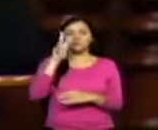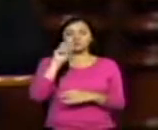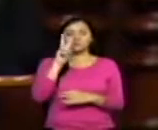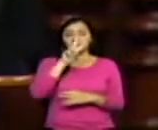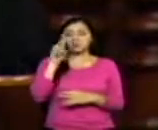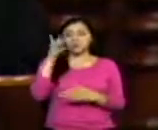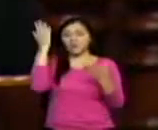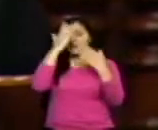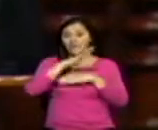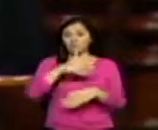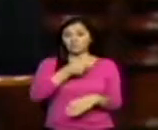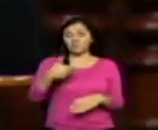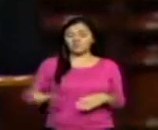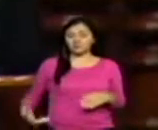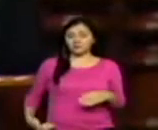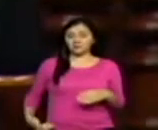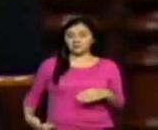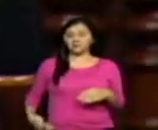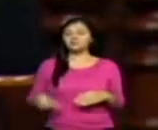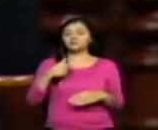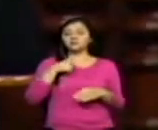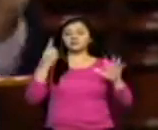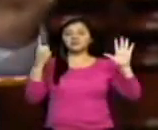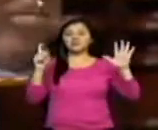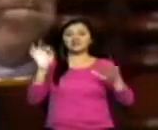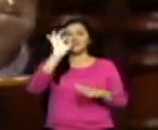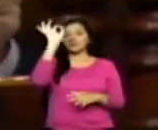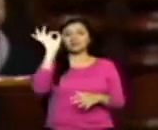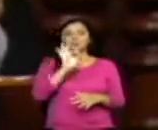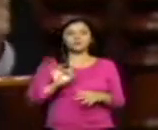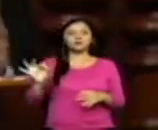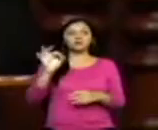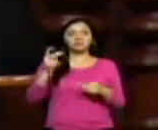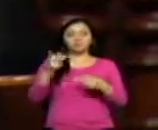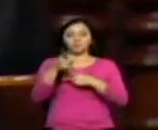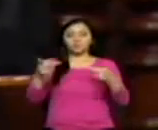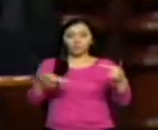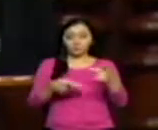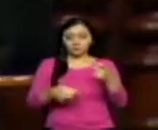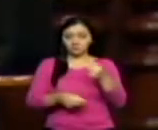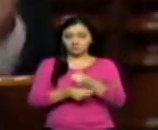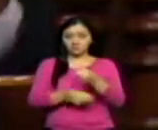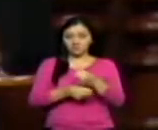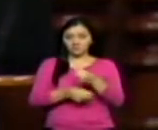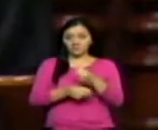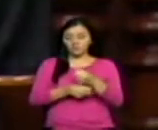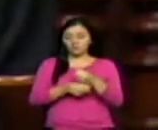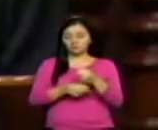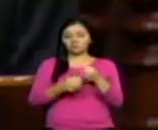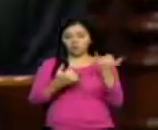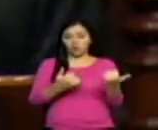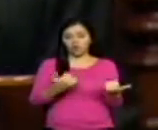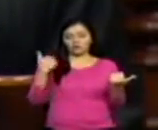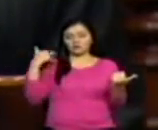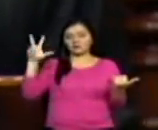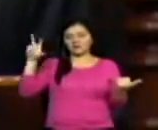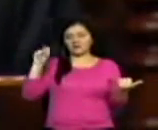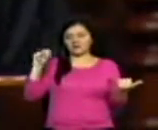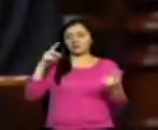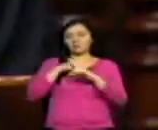menos 60% de los puestos de trabajo en vez de 30 hoy estarán